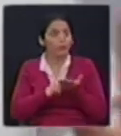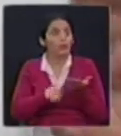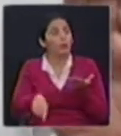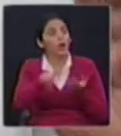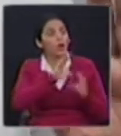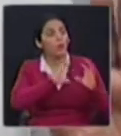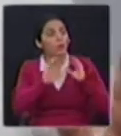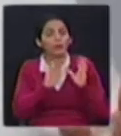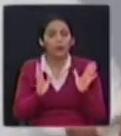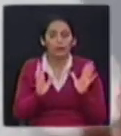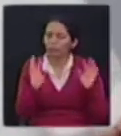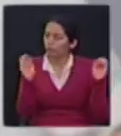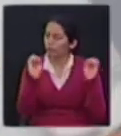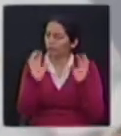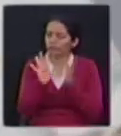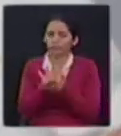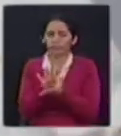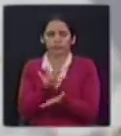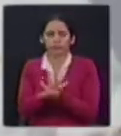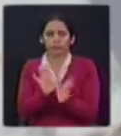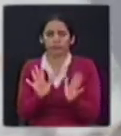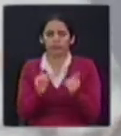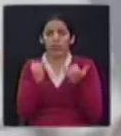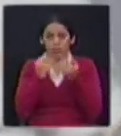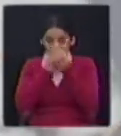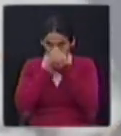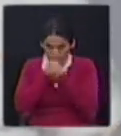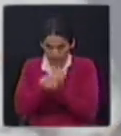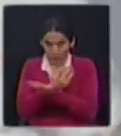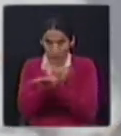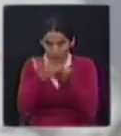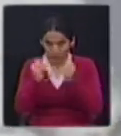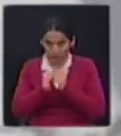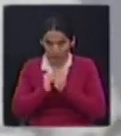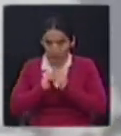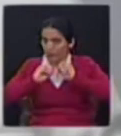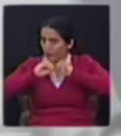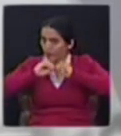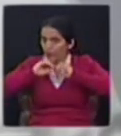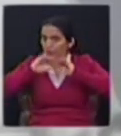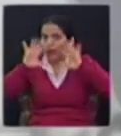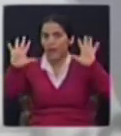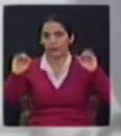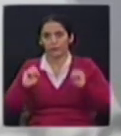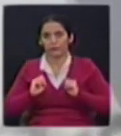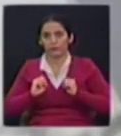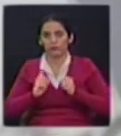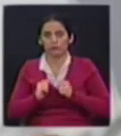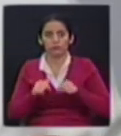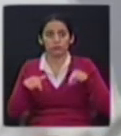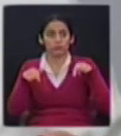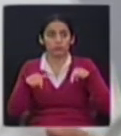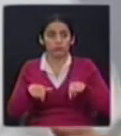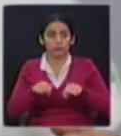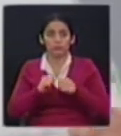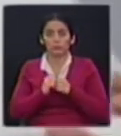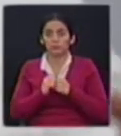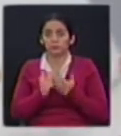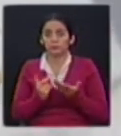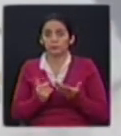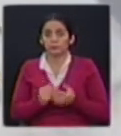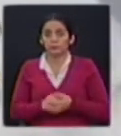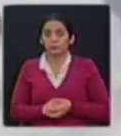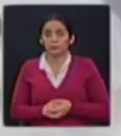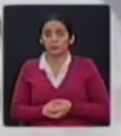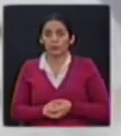votar, no, reflexionar o no, aclararlo aquí, ¿no es cierto? Nosotros no estamos en el...